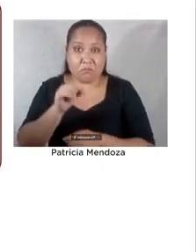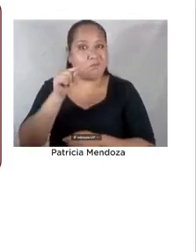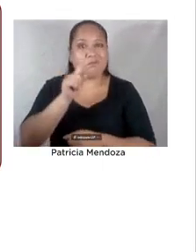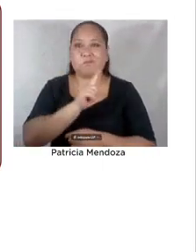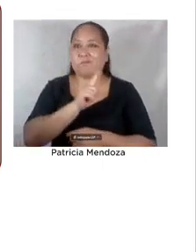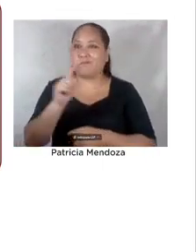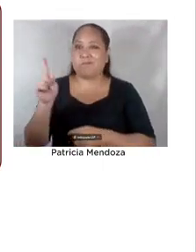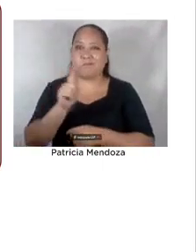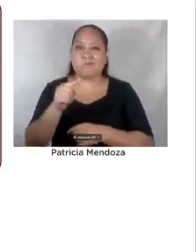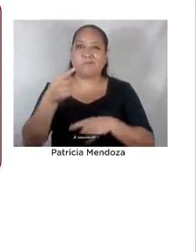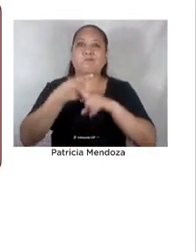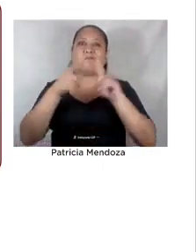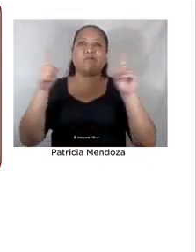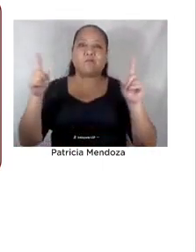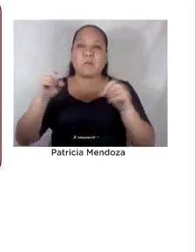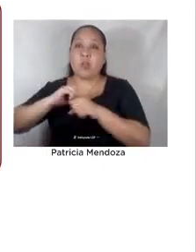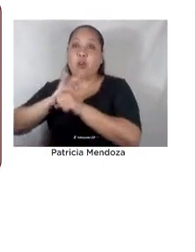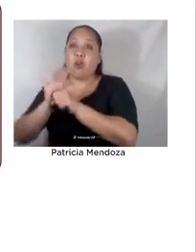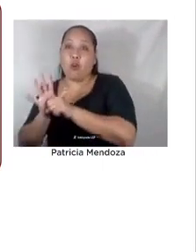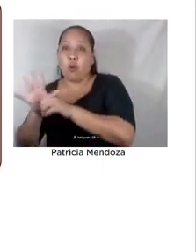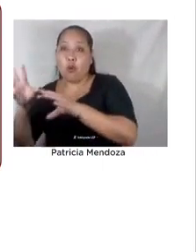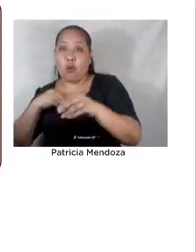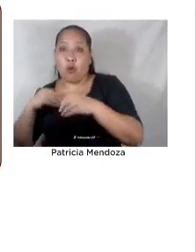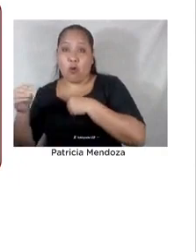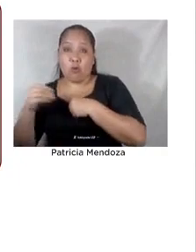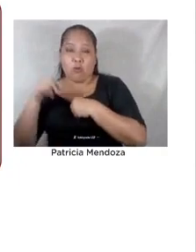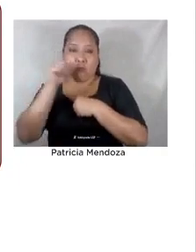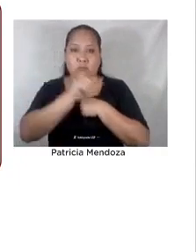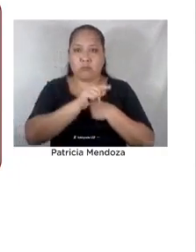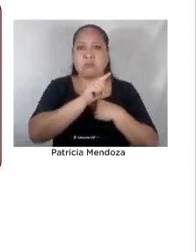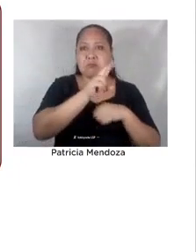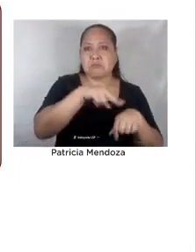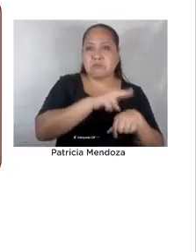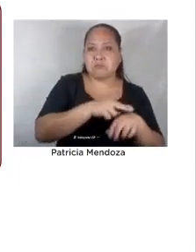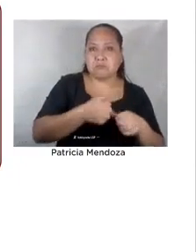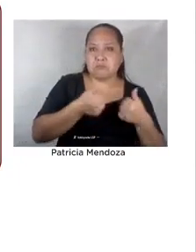distinta a estar pasando el COVID a no estar pasando, ¿no?